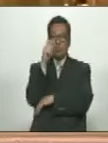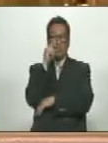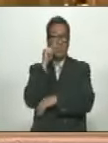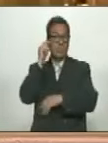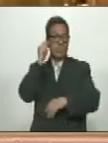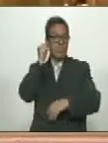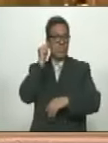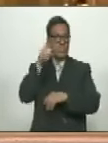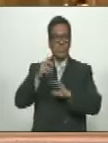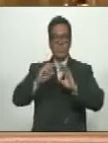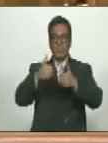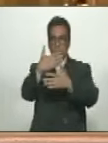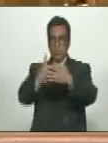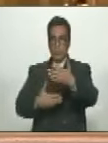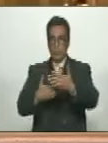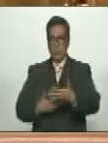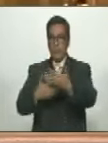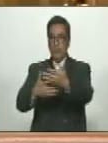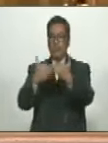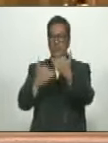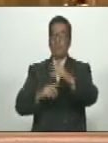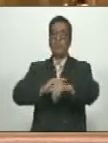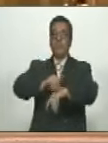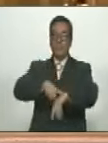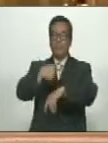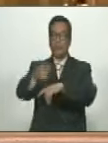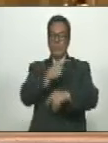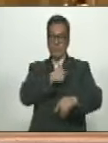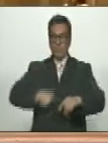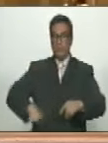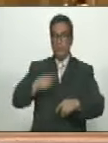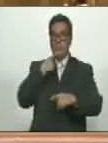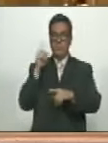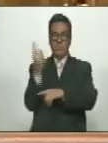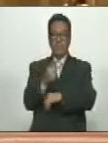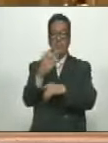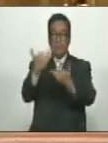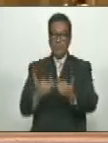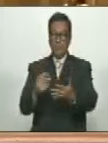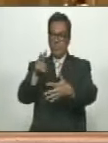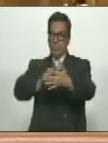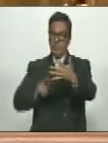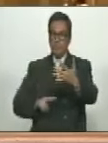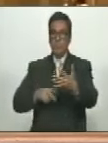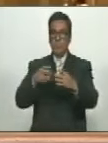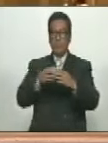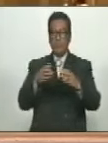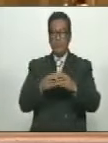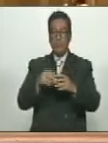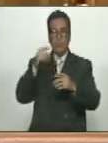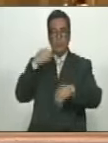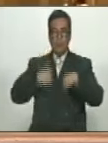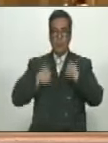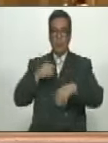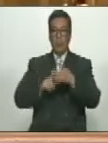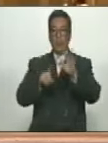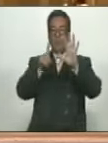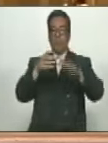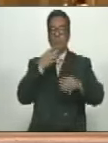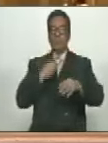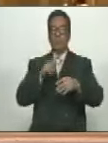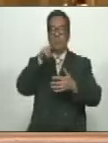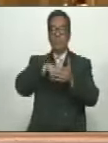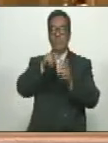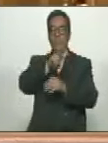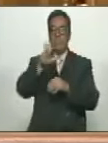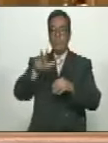y diputados indicados en lista anexa. Acto seguido, el presidente ordenó dar lectura al acta de la sesión ordinaria del día miércoles 6 de diciembre de